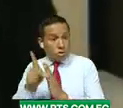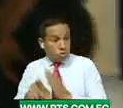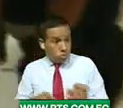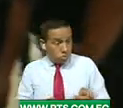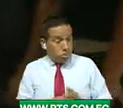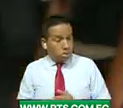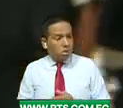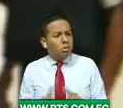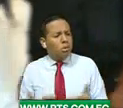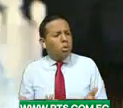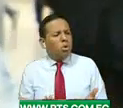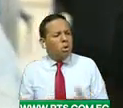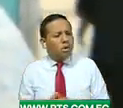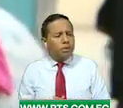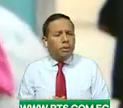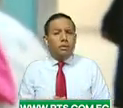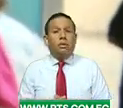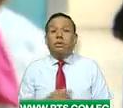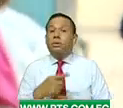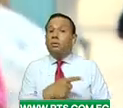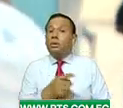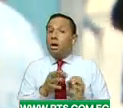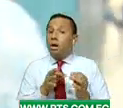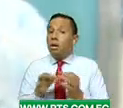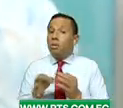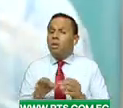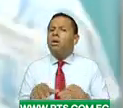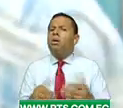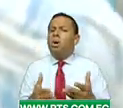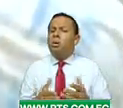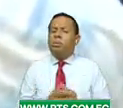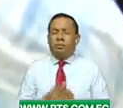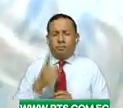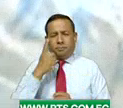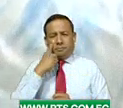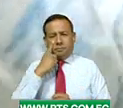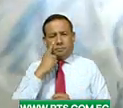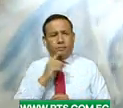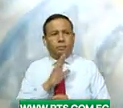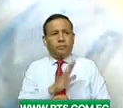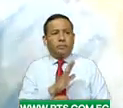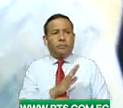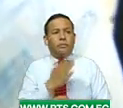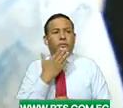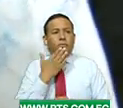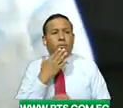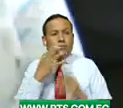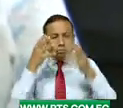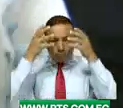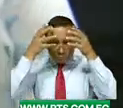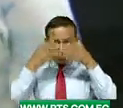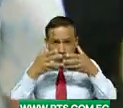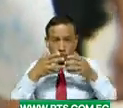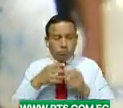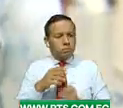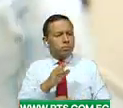todo para que se esclarezca lo que ha pasado. Vamos a proteger su identidad, señora. Usted me dice que le agredió a su